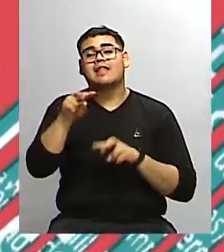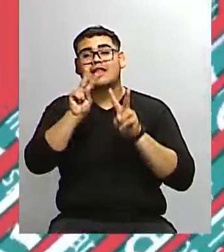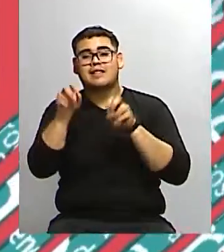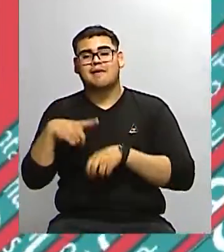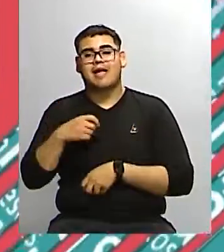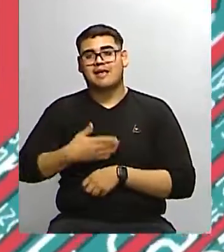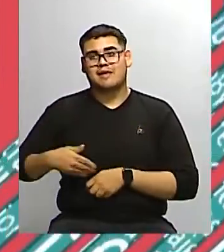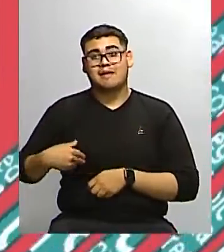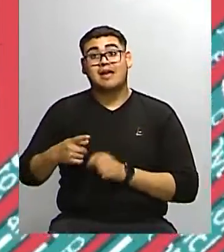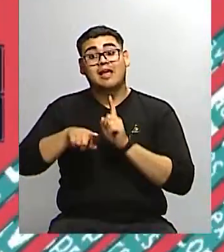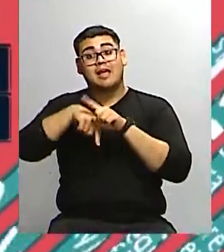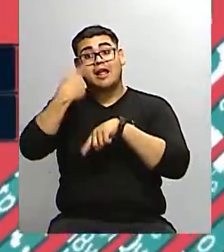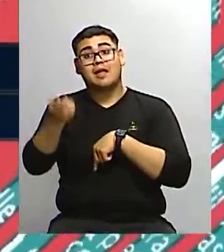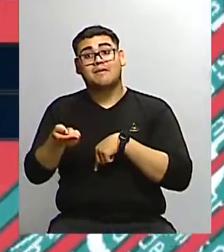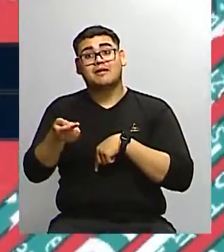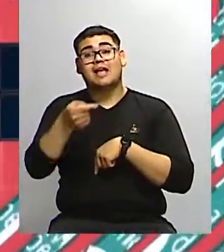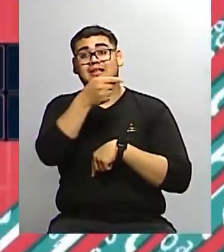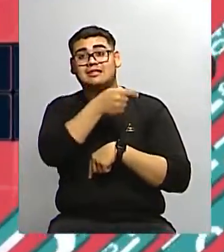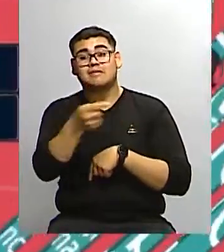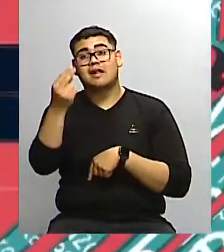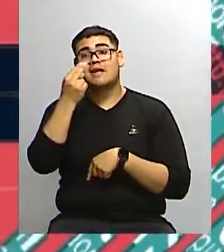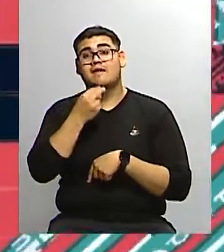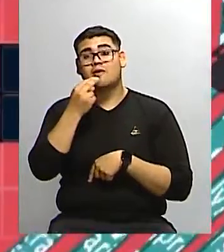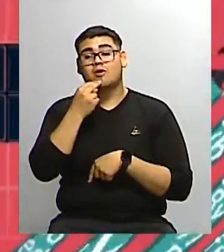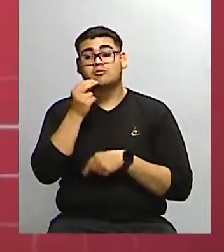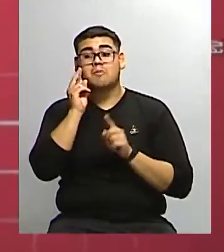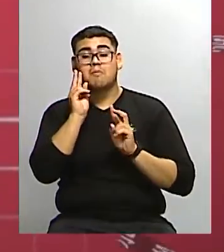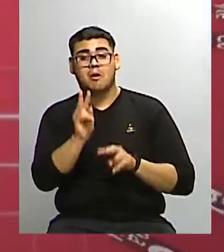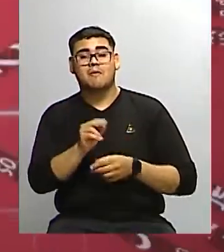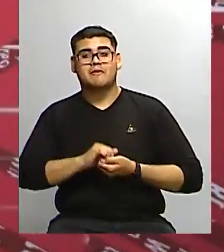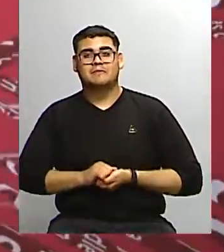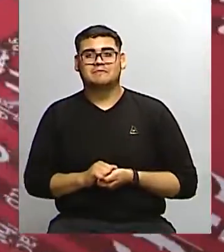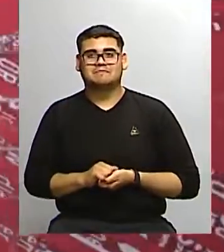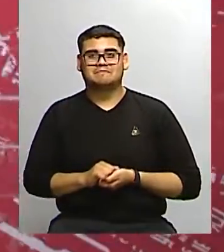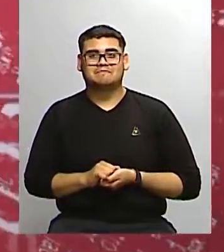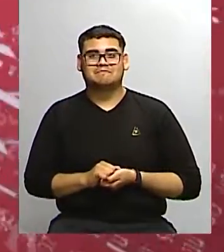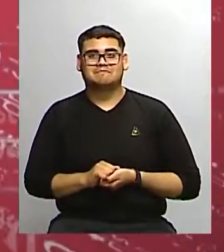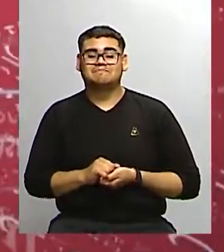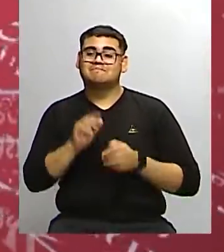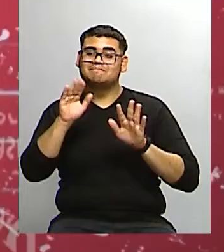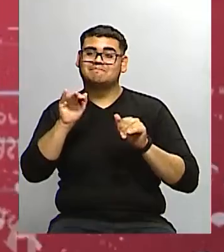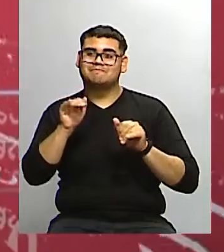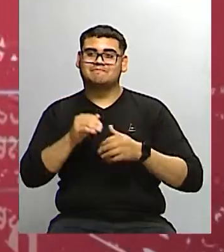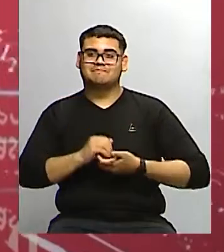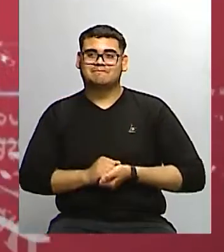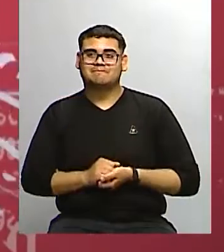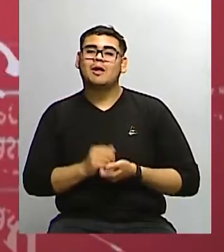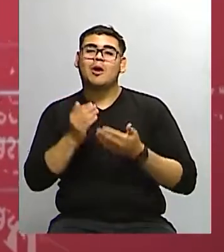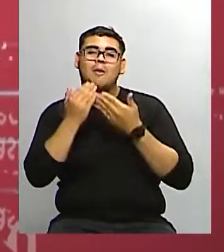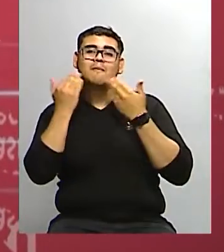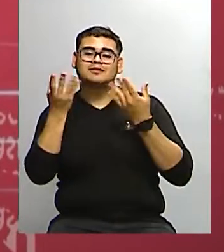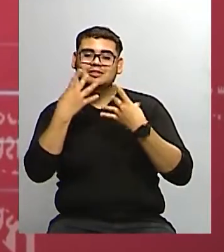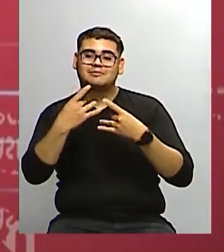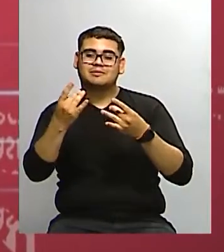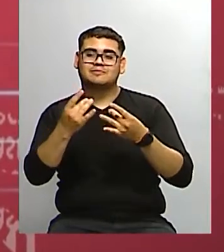y ya para la próxima edición de la Semana Rosa cómo se va a trabajar en eso específicamente. Será hasta cualquier momento. Gracias a ustedes,